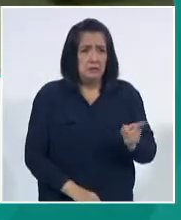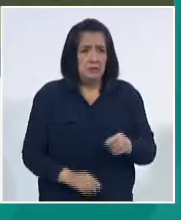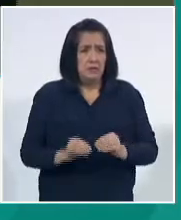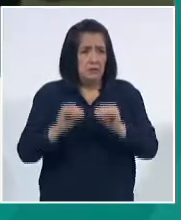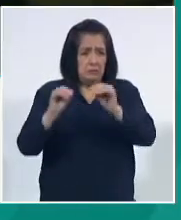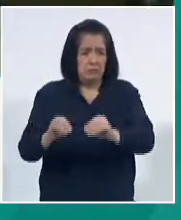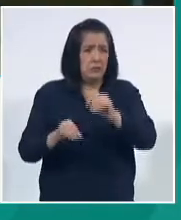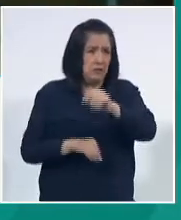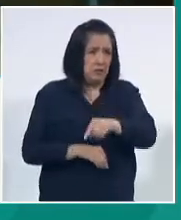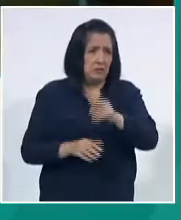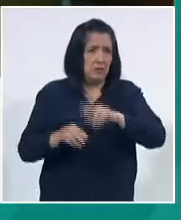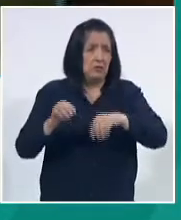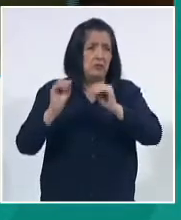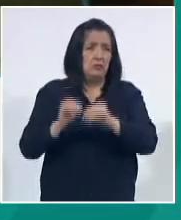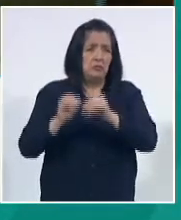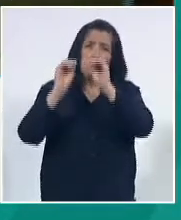colocan acá? Lo colocan acá, se suben,